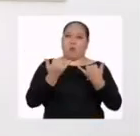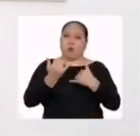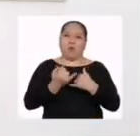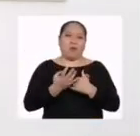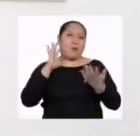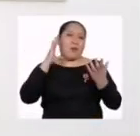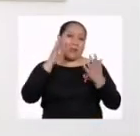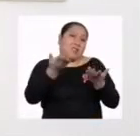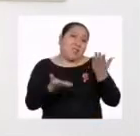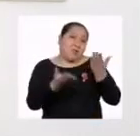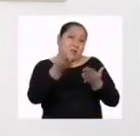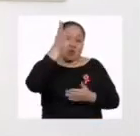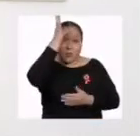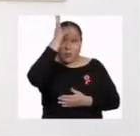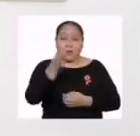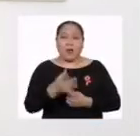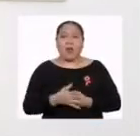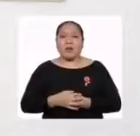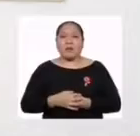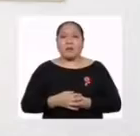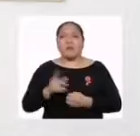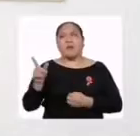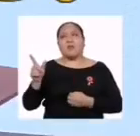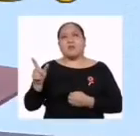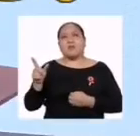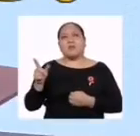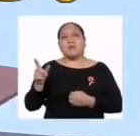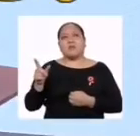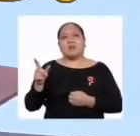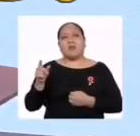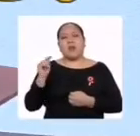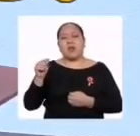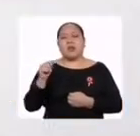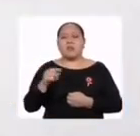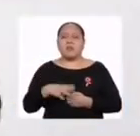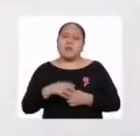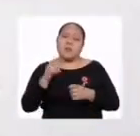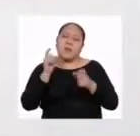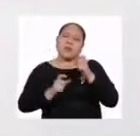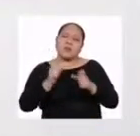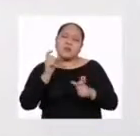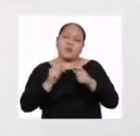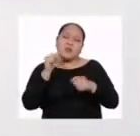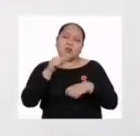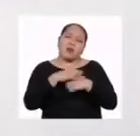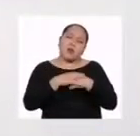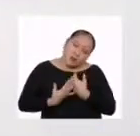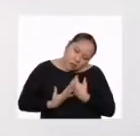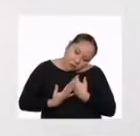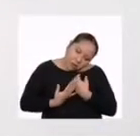Bueno, la gente en esa época... Señor Luis, no se nos quede dormido.